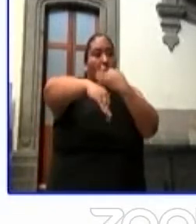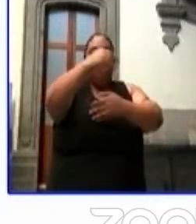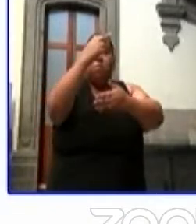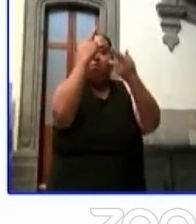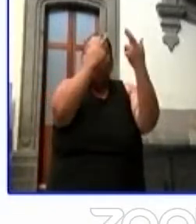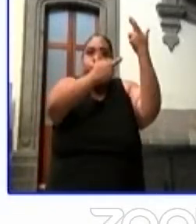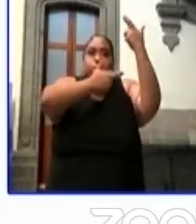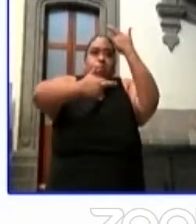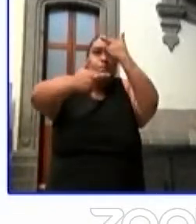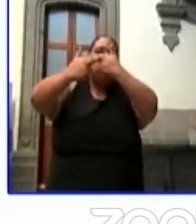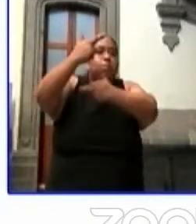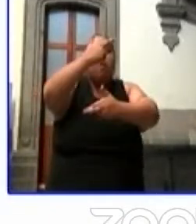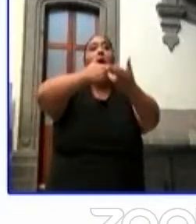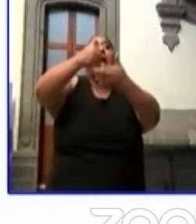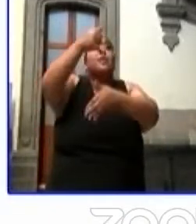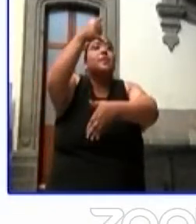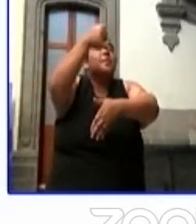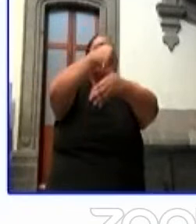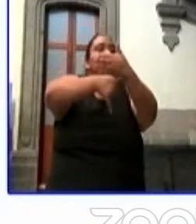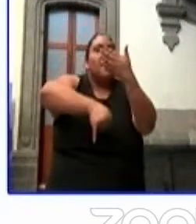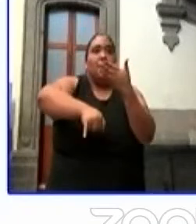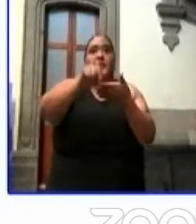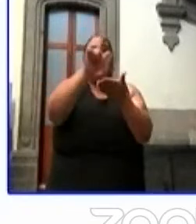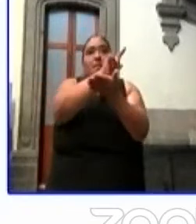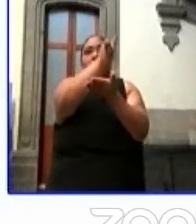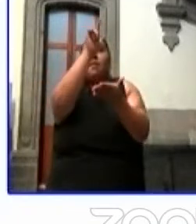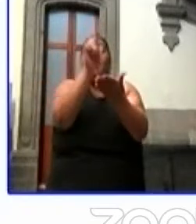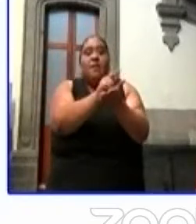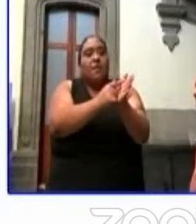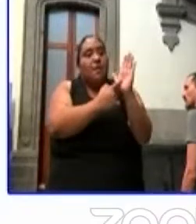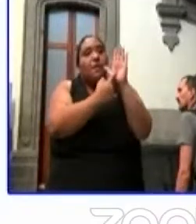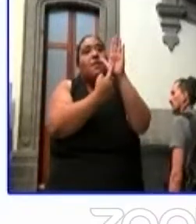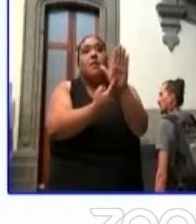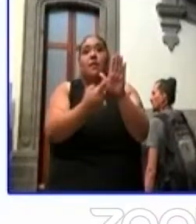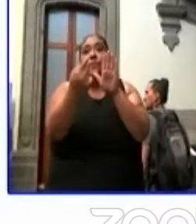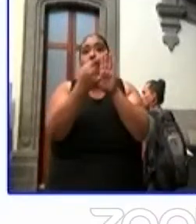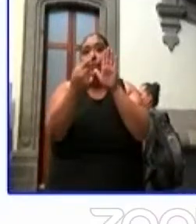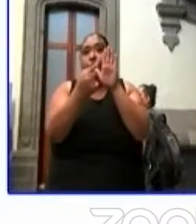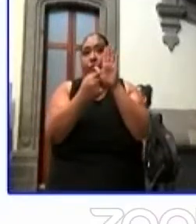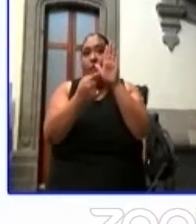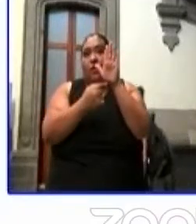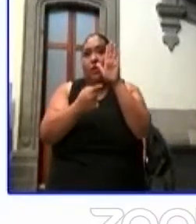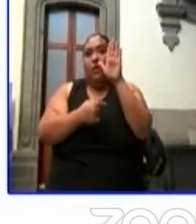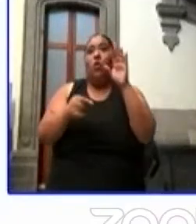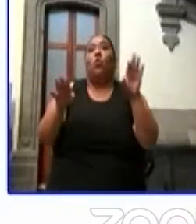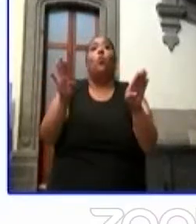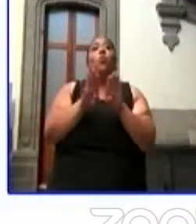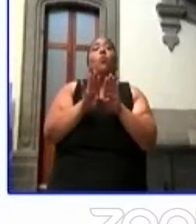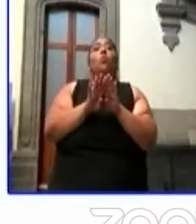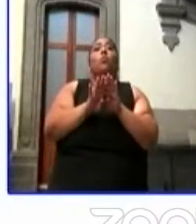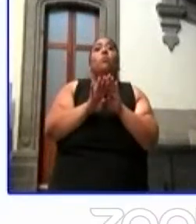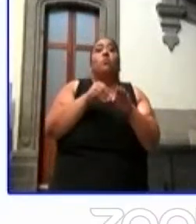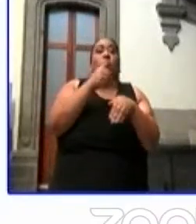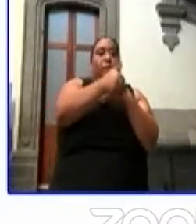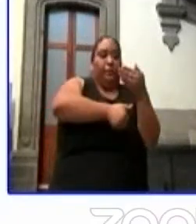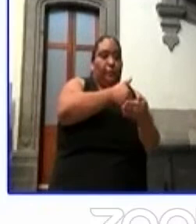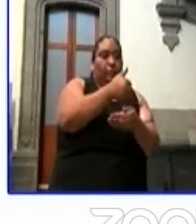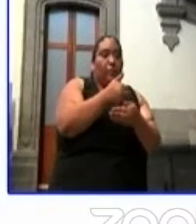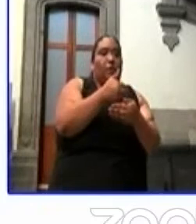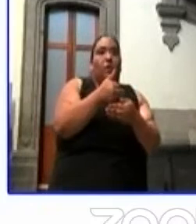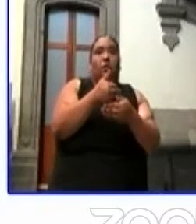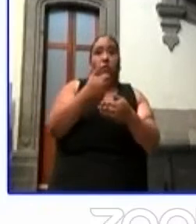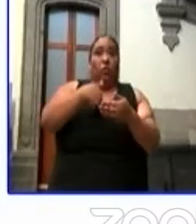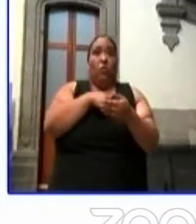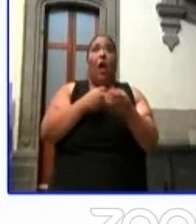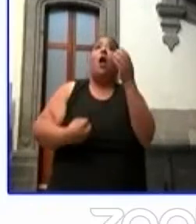del fundamento legal, ¿sí? Y sobre todo de cómo es que está estructurado. No estamos estructurando absolutamente nada